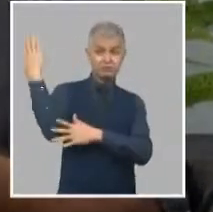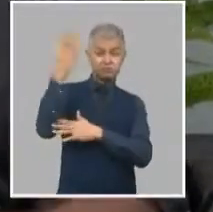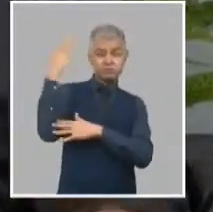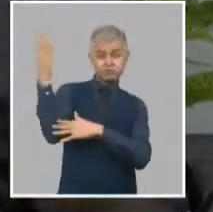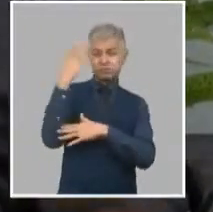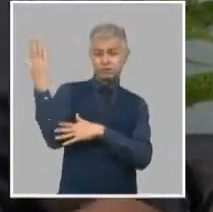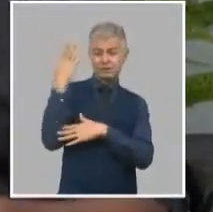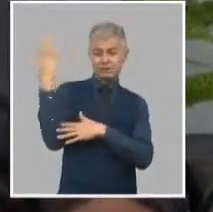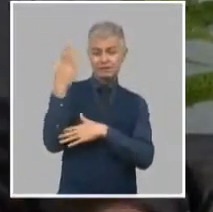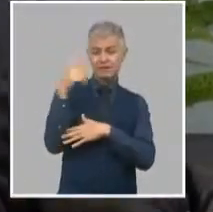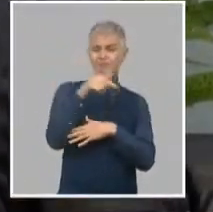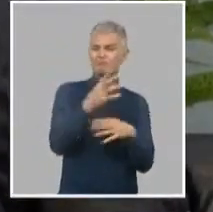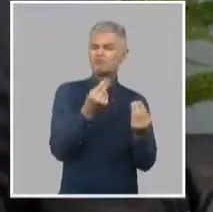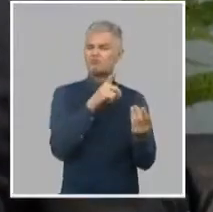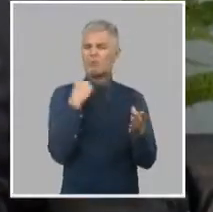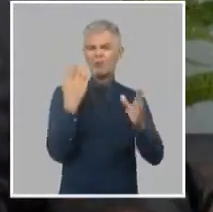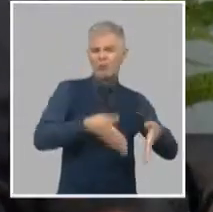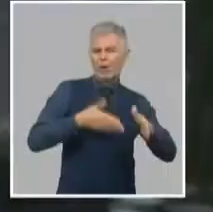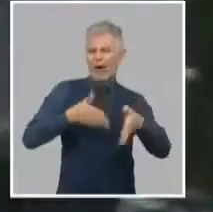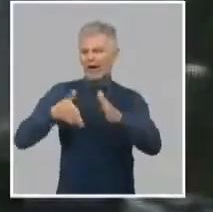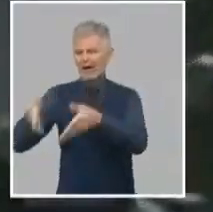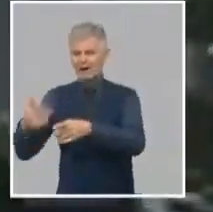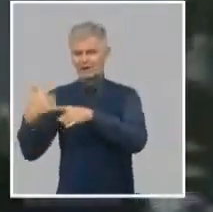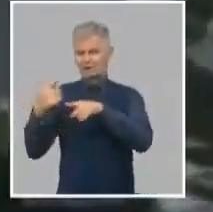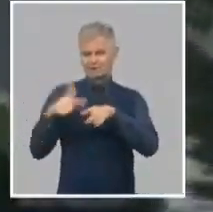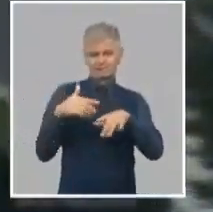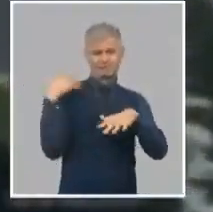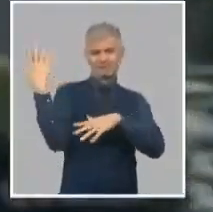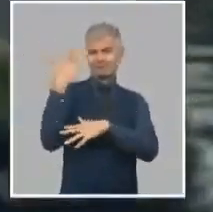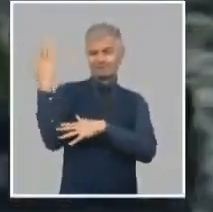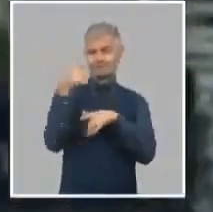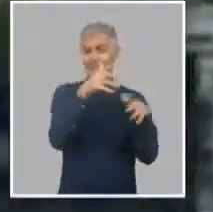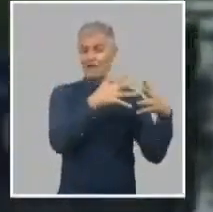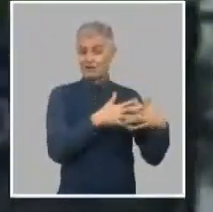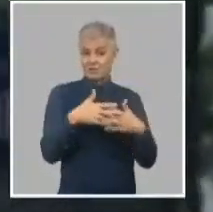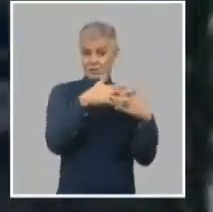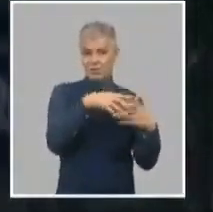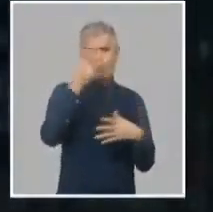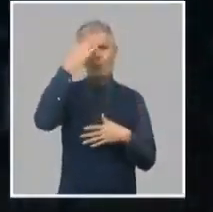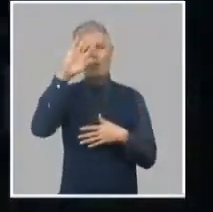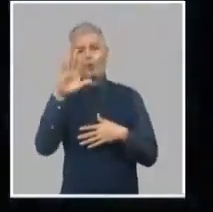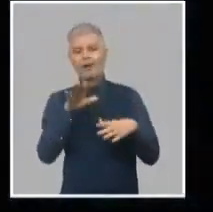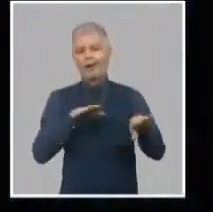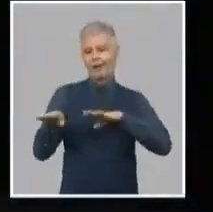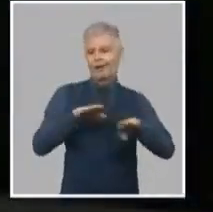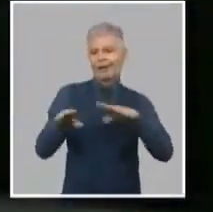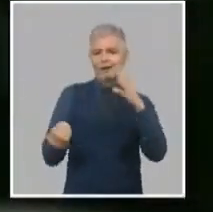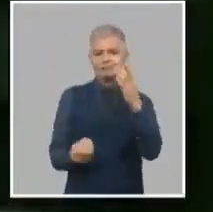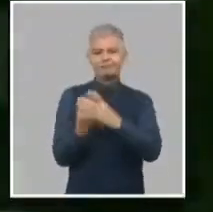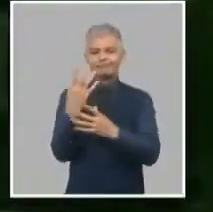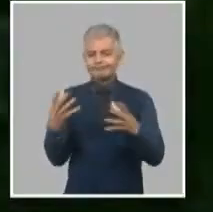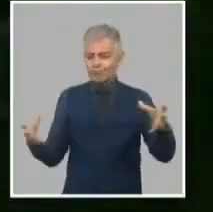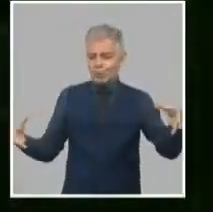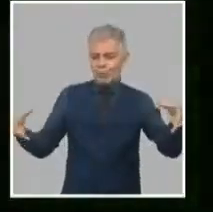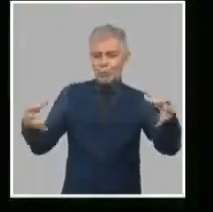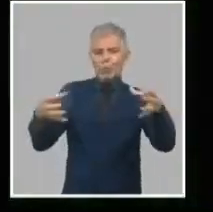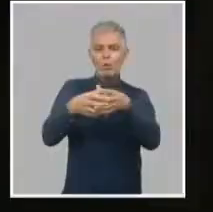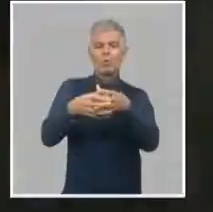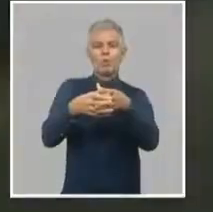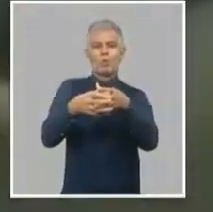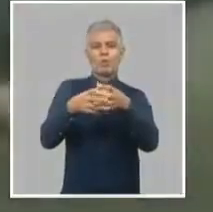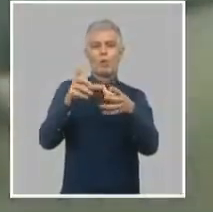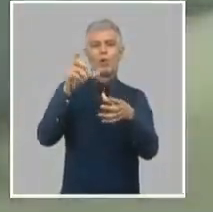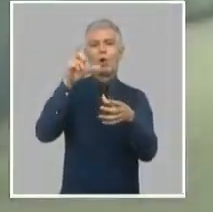hay una cantidad enorme de muertos y fue desastroso aquello. Cuba organiza rápidamente y conforma ya un